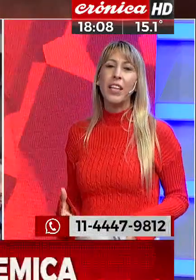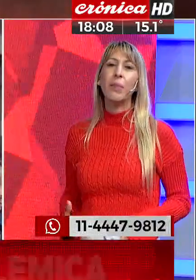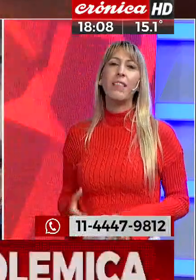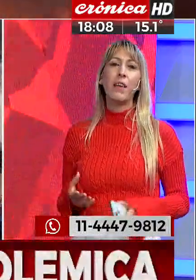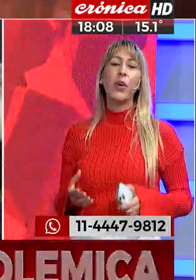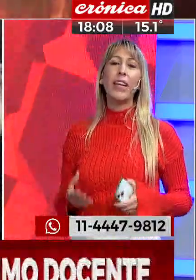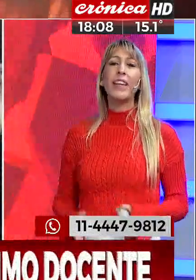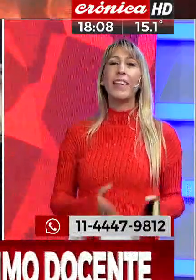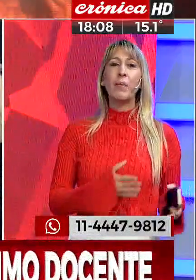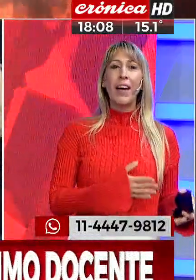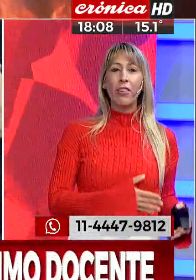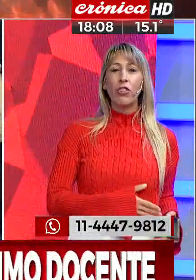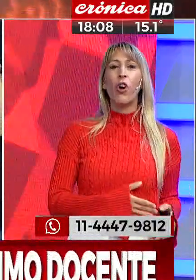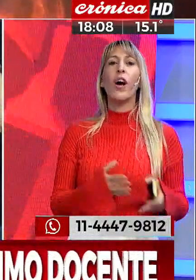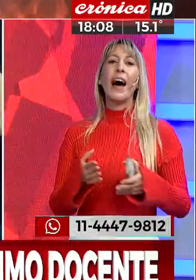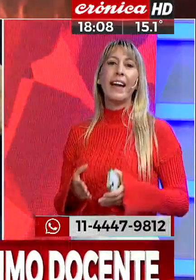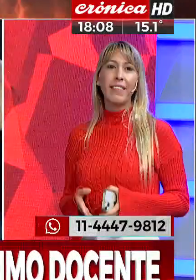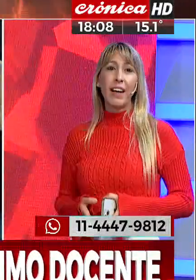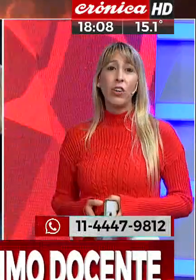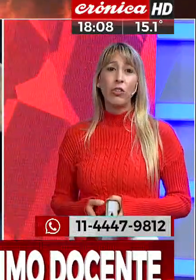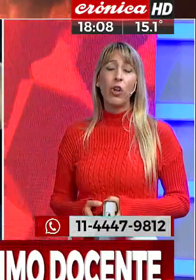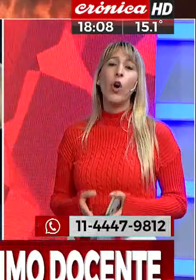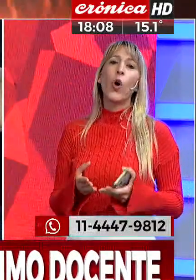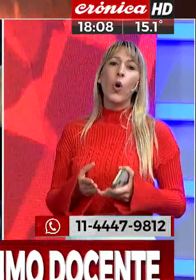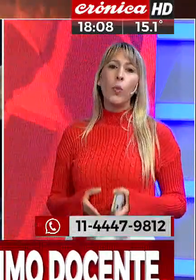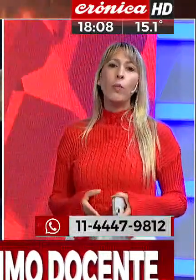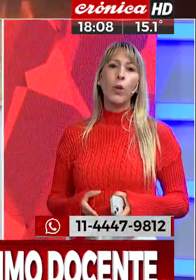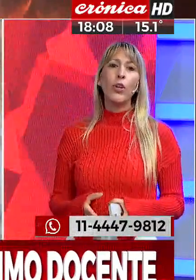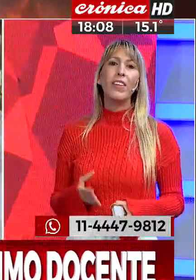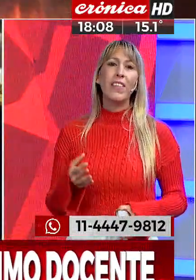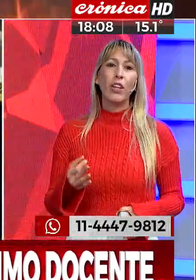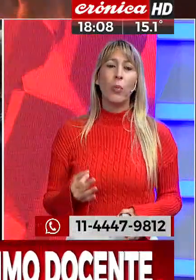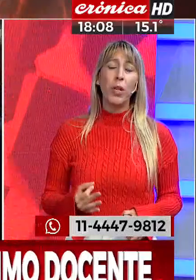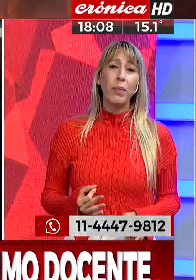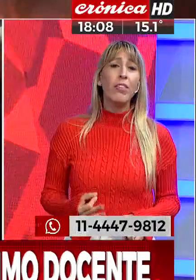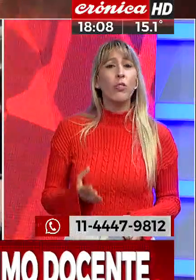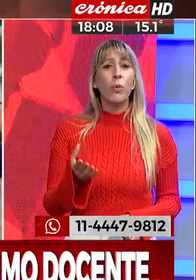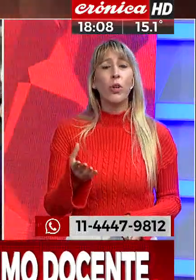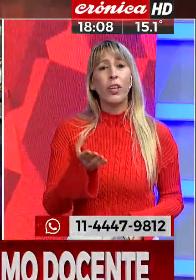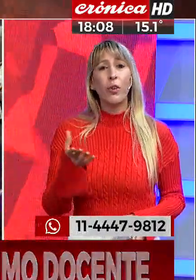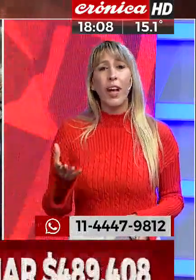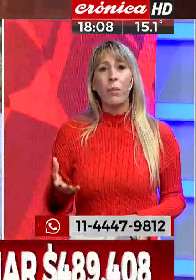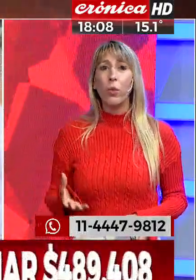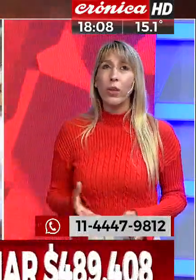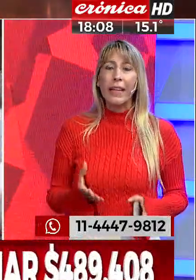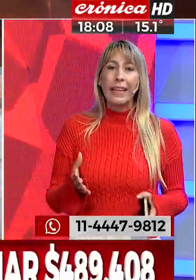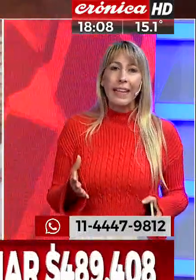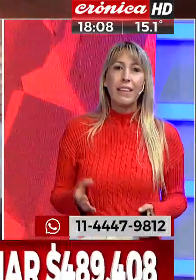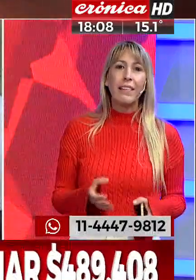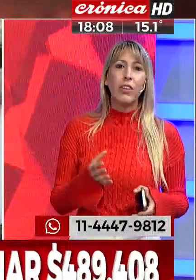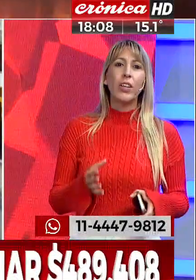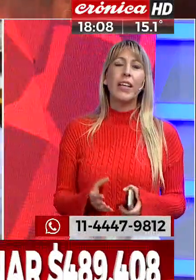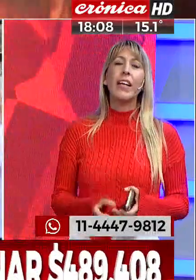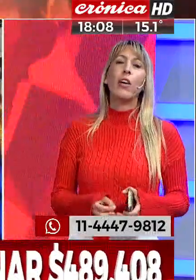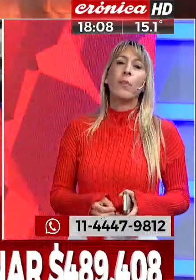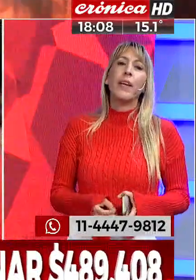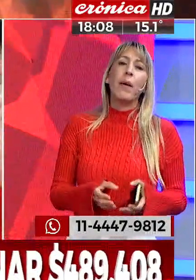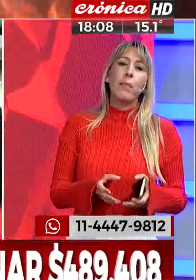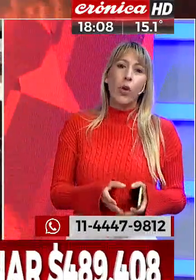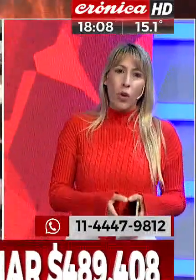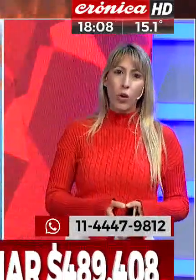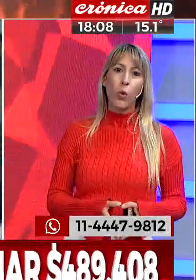la mínima y sabemos que desde marzo hasta agosto hubo un Bono de 5000 pesos un Bono que no era muy grande sino que